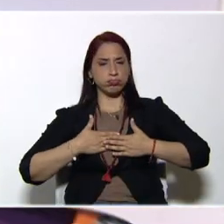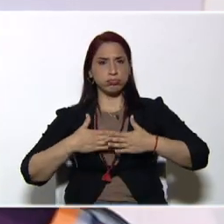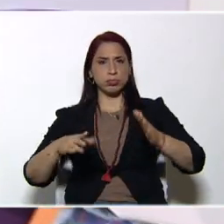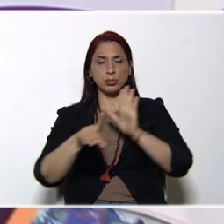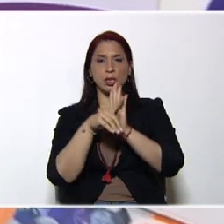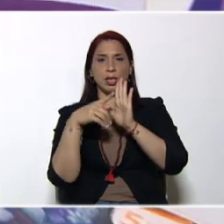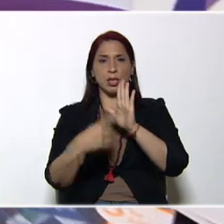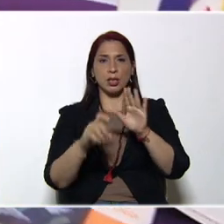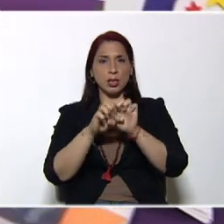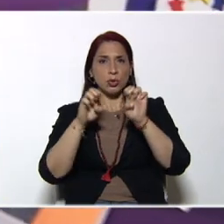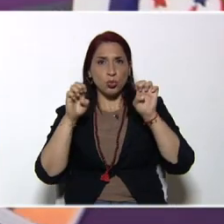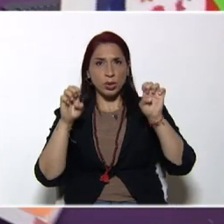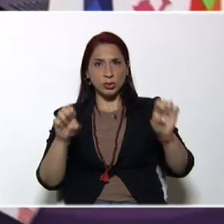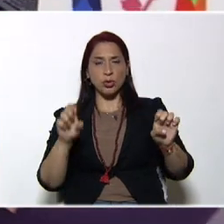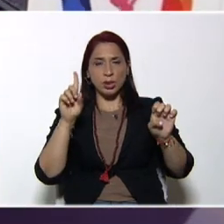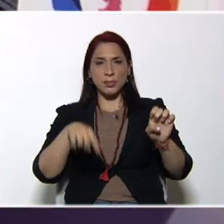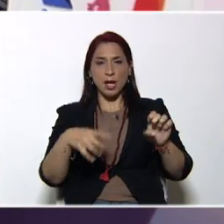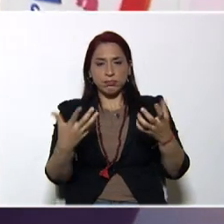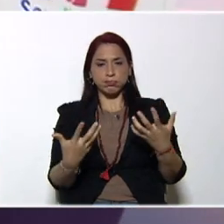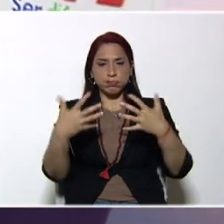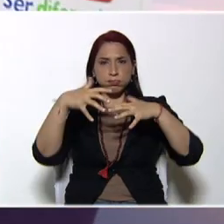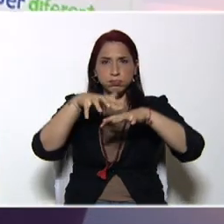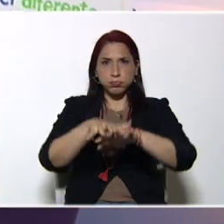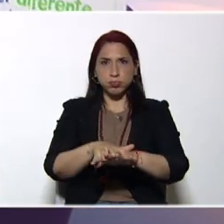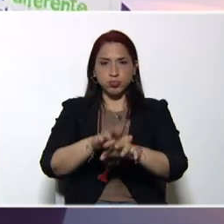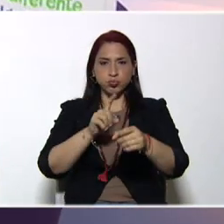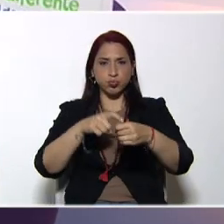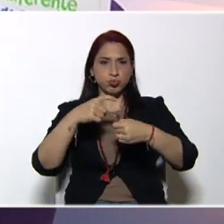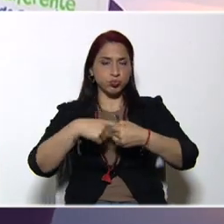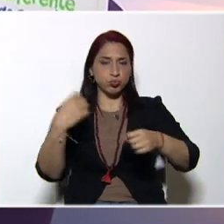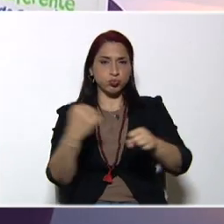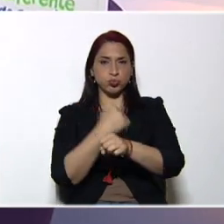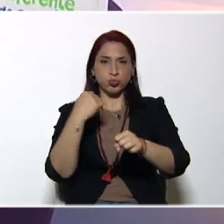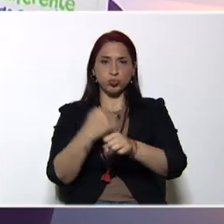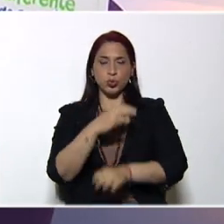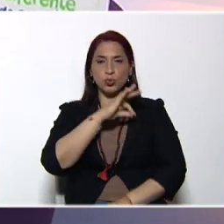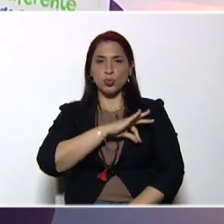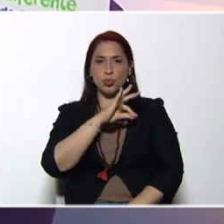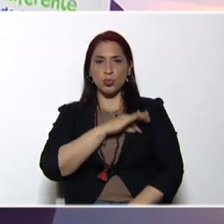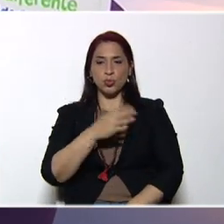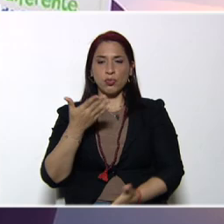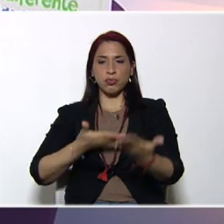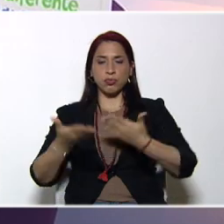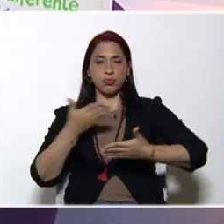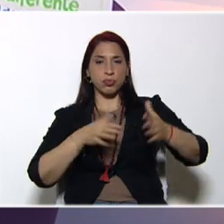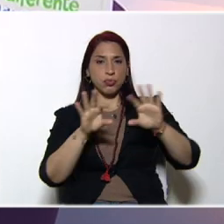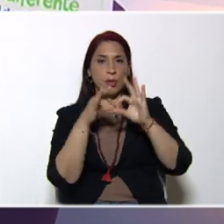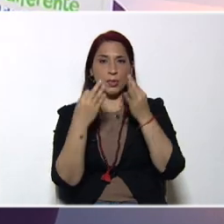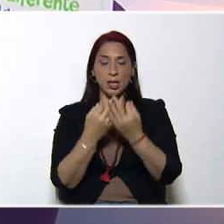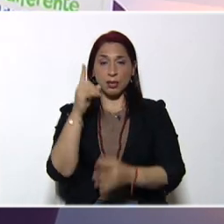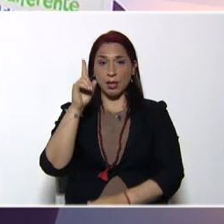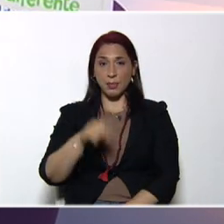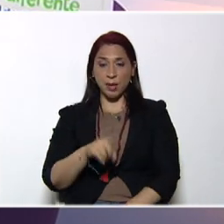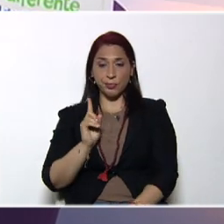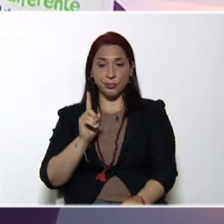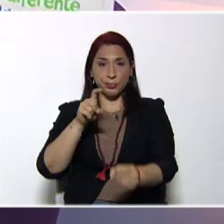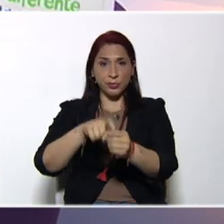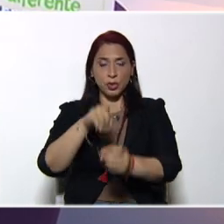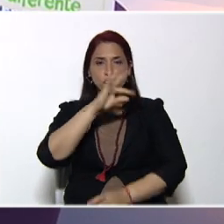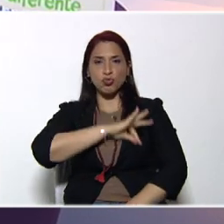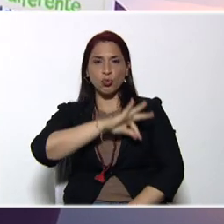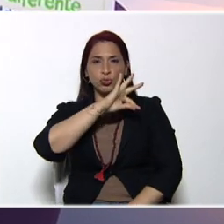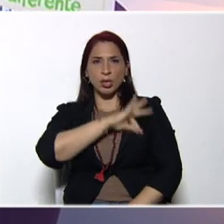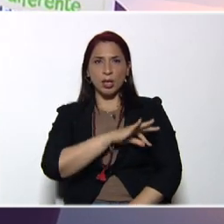derecho a la educación, la integración y la inserción laboral y sociofamiliar. porque forman parte también de esta